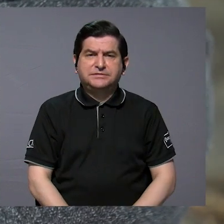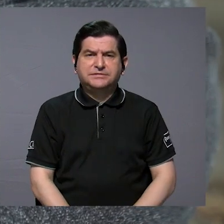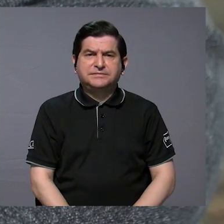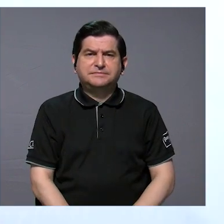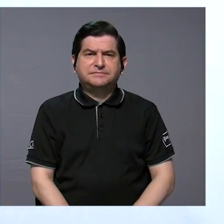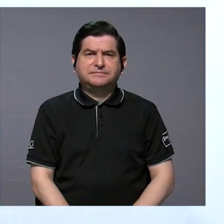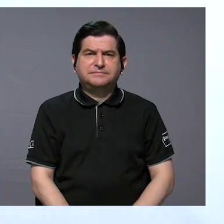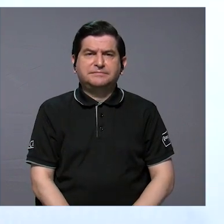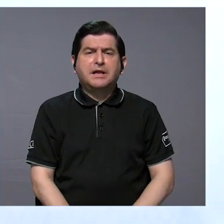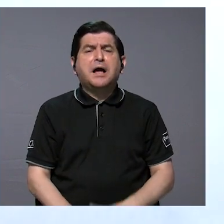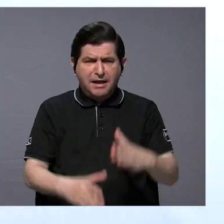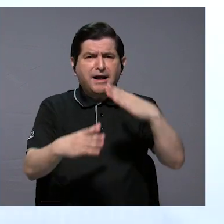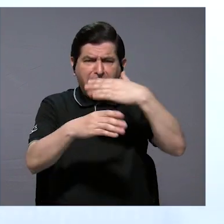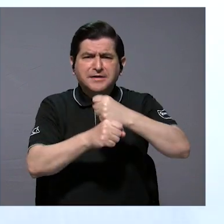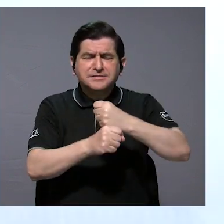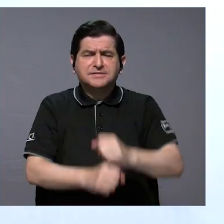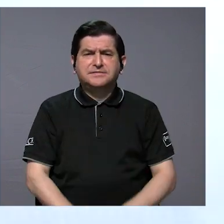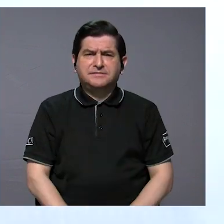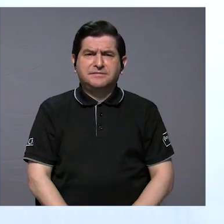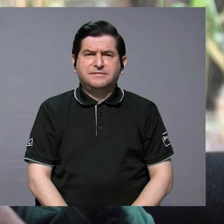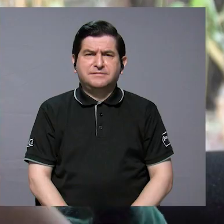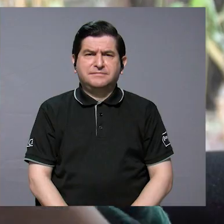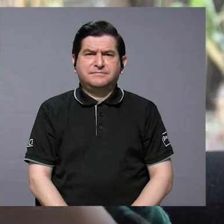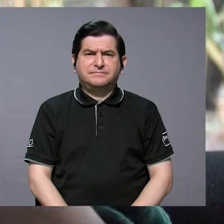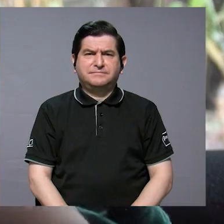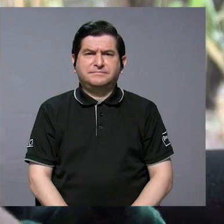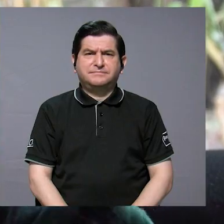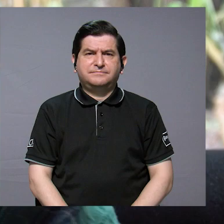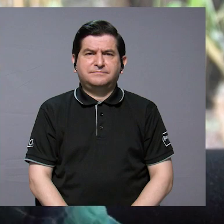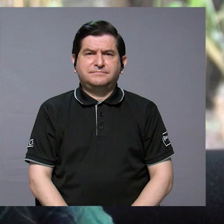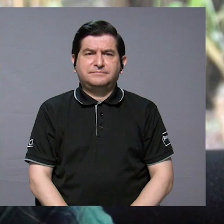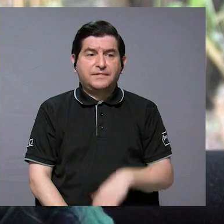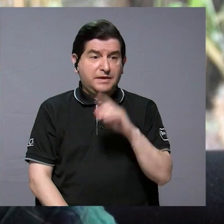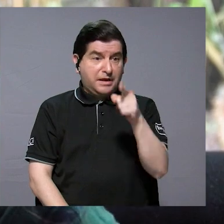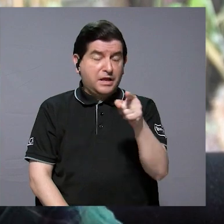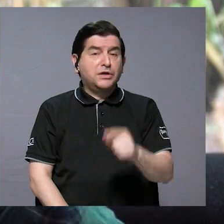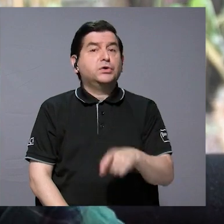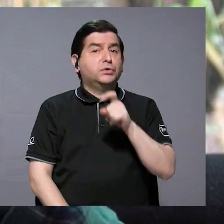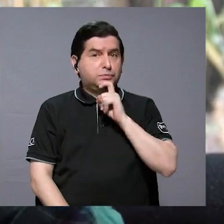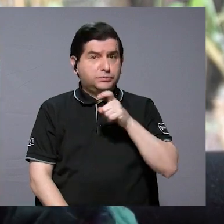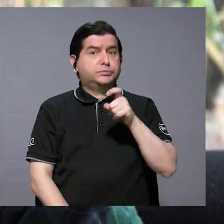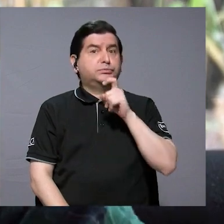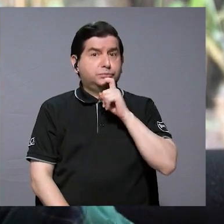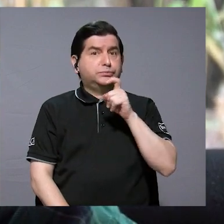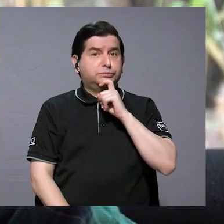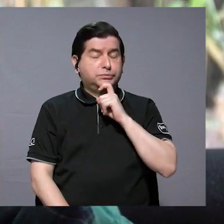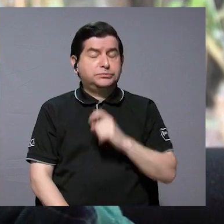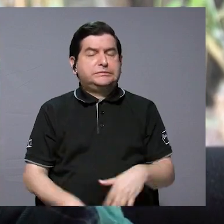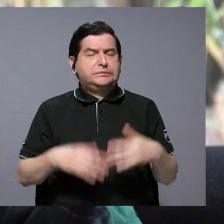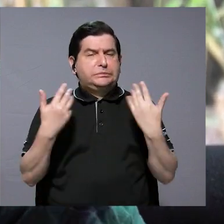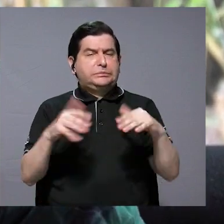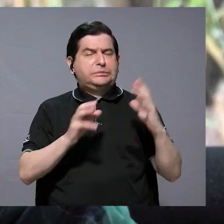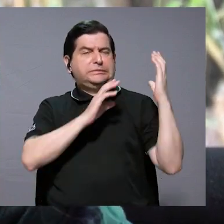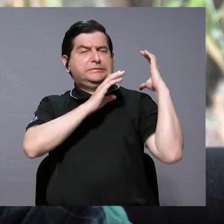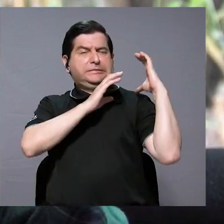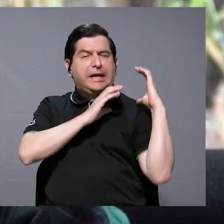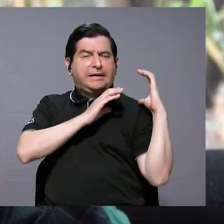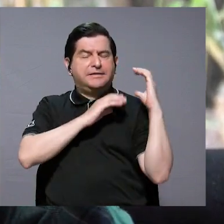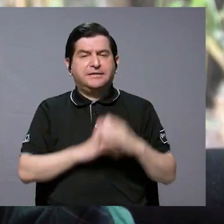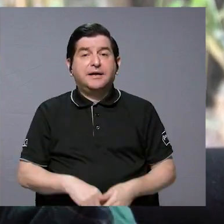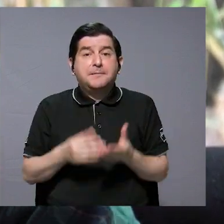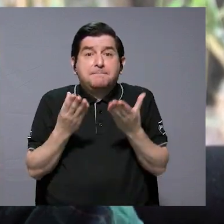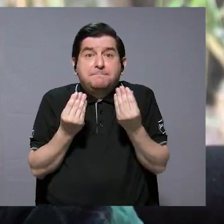diría que lo haga, que es algo muy, puede ser muy difícil, puede ser